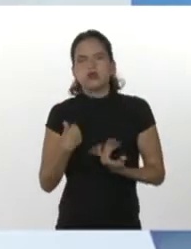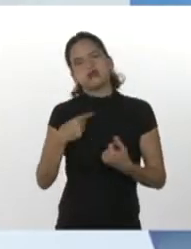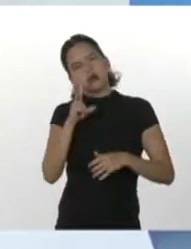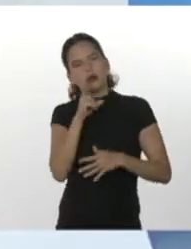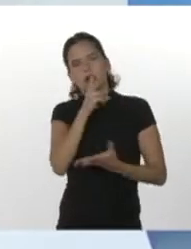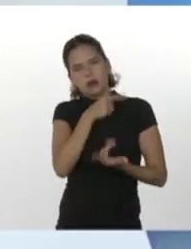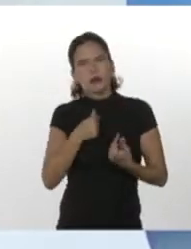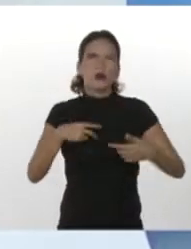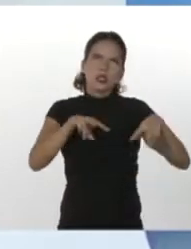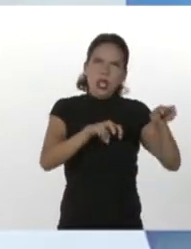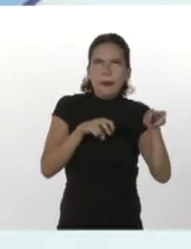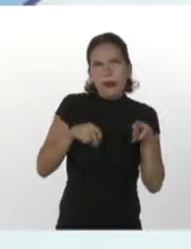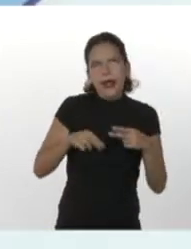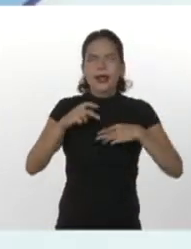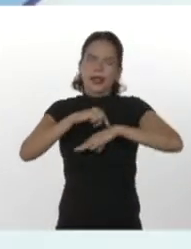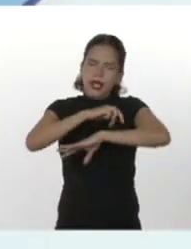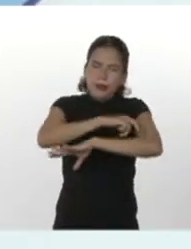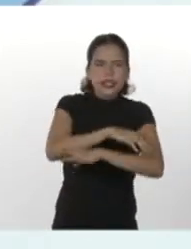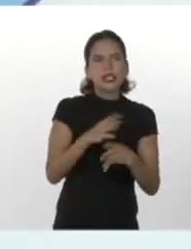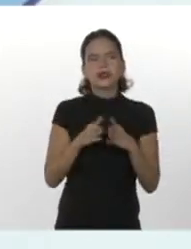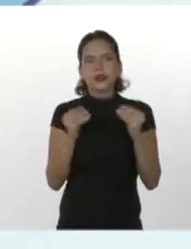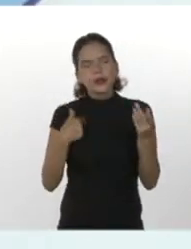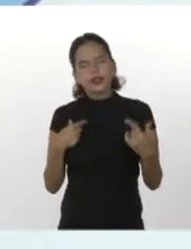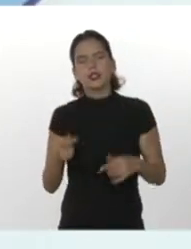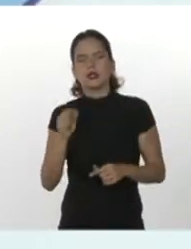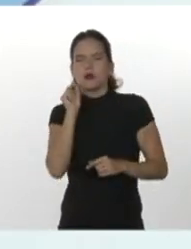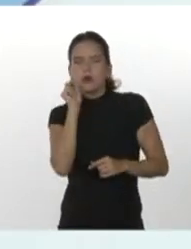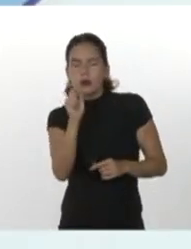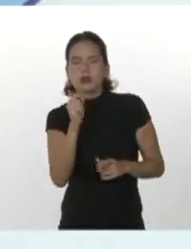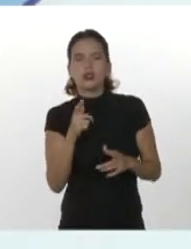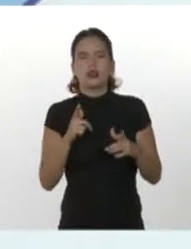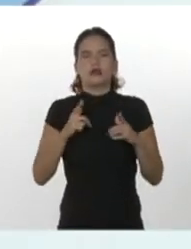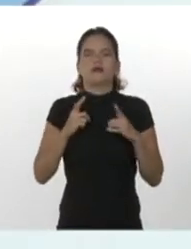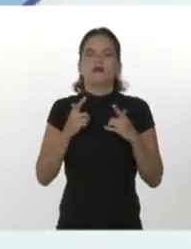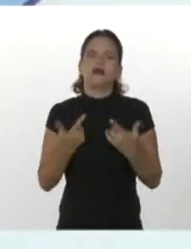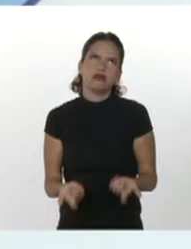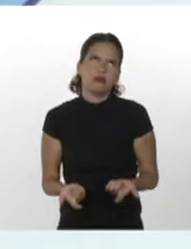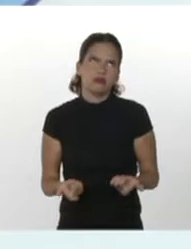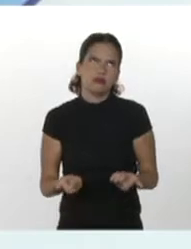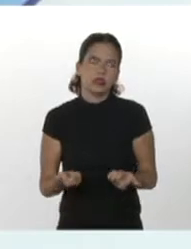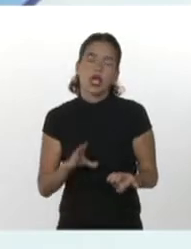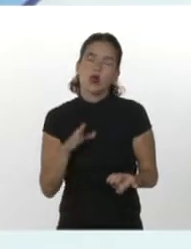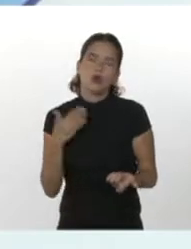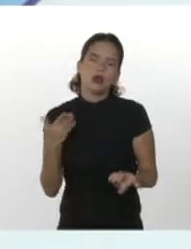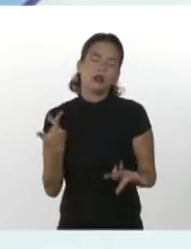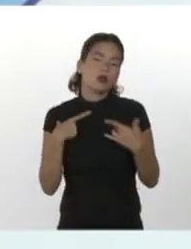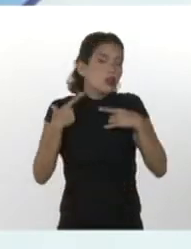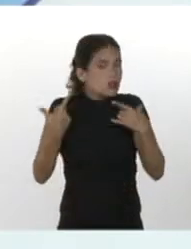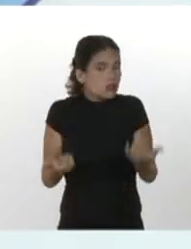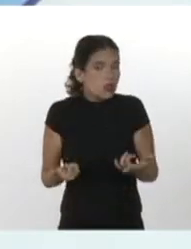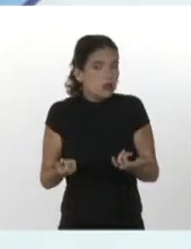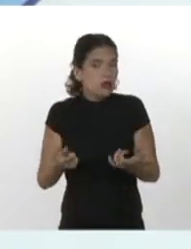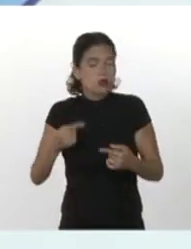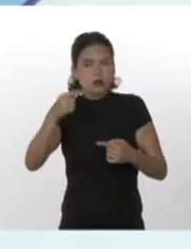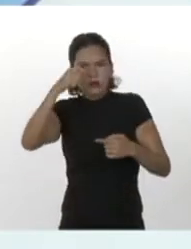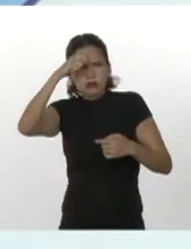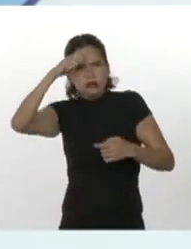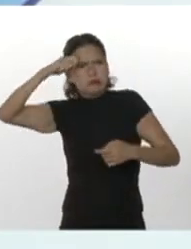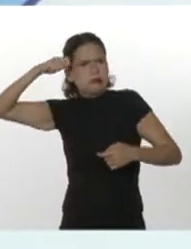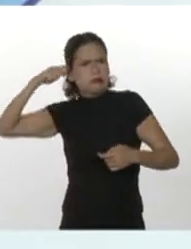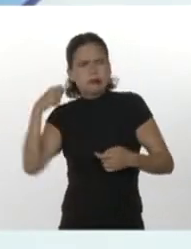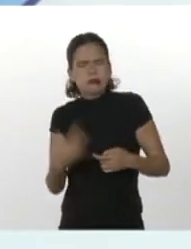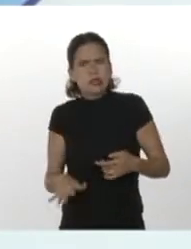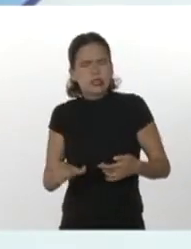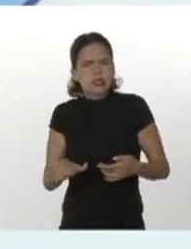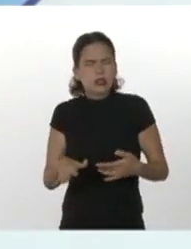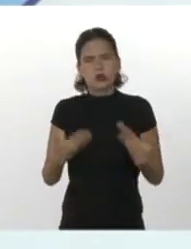cosechar, sembrar, caminar, todo esto, llega un momento en que nos cansamos, ¿verdad? Y cuando nos cansamos, sudamos. Y cuando